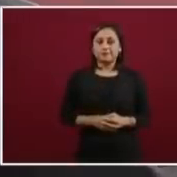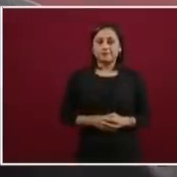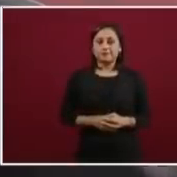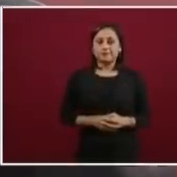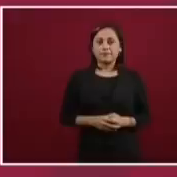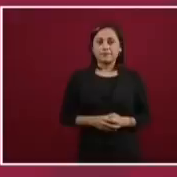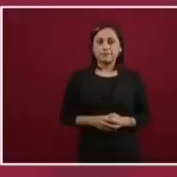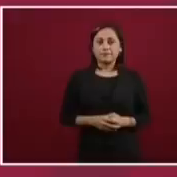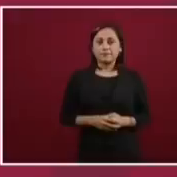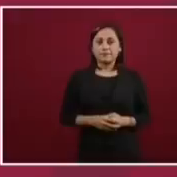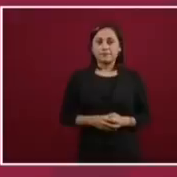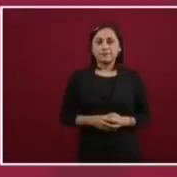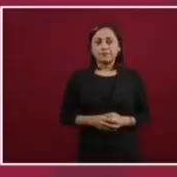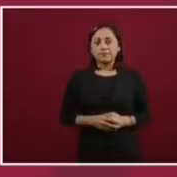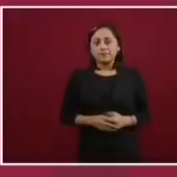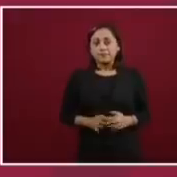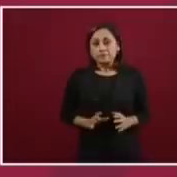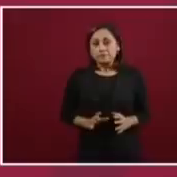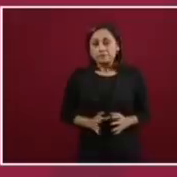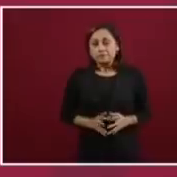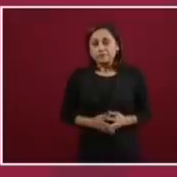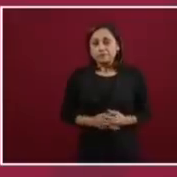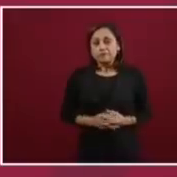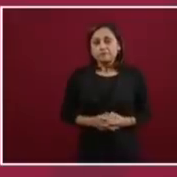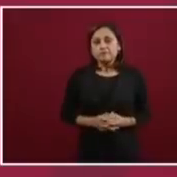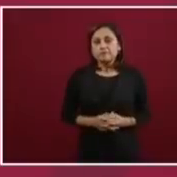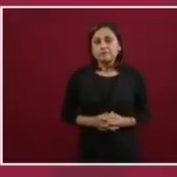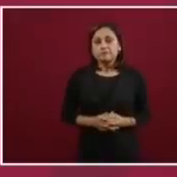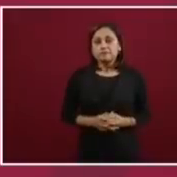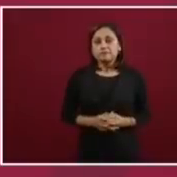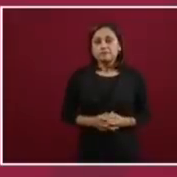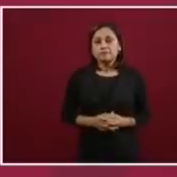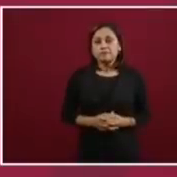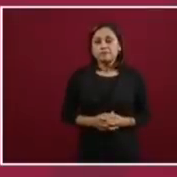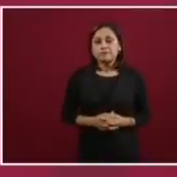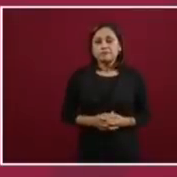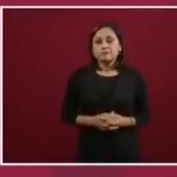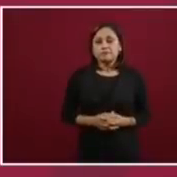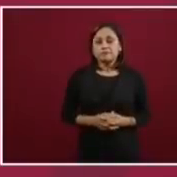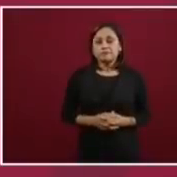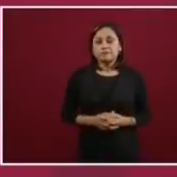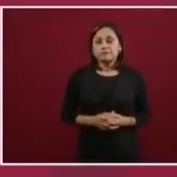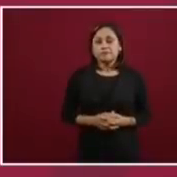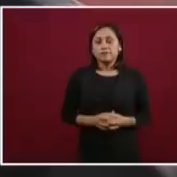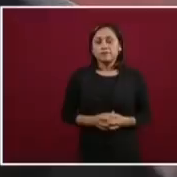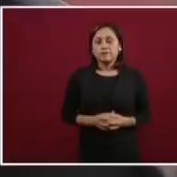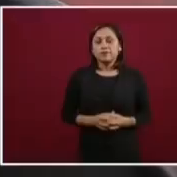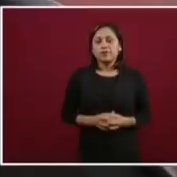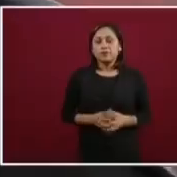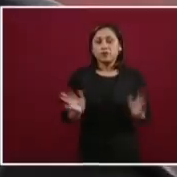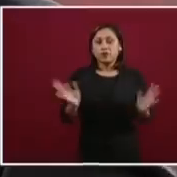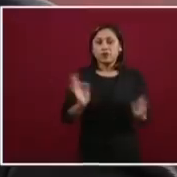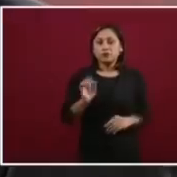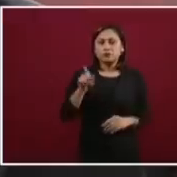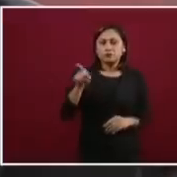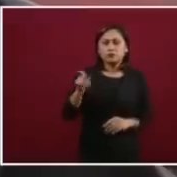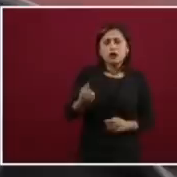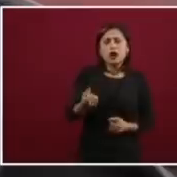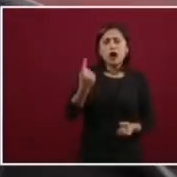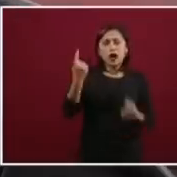puede ser una gente brillante un analista